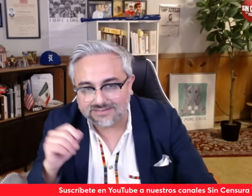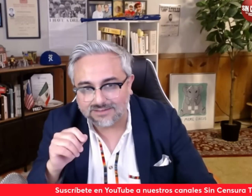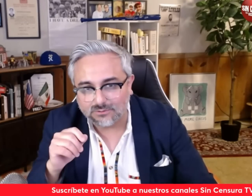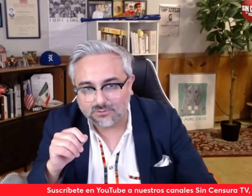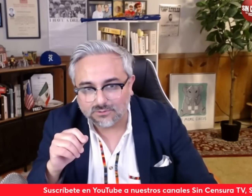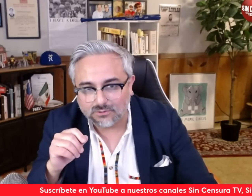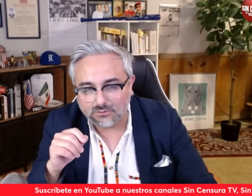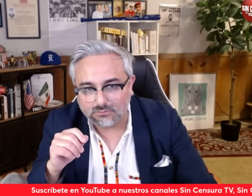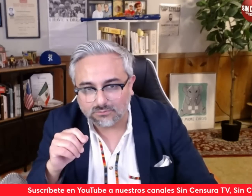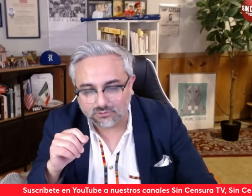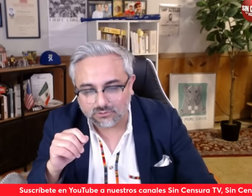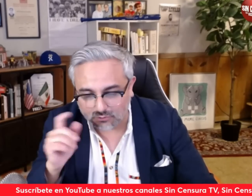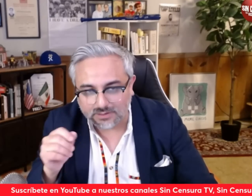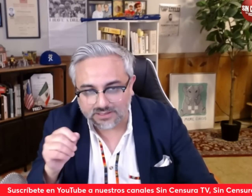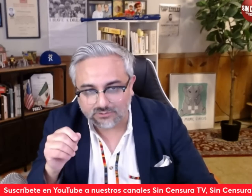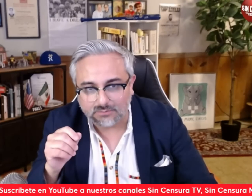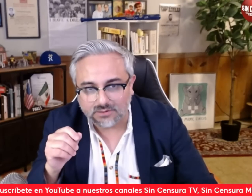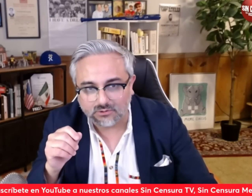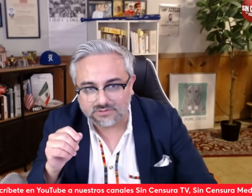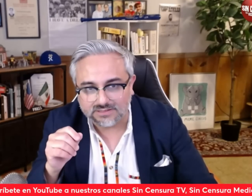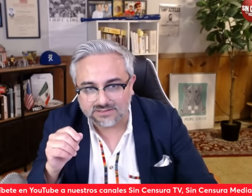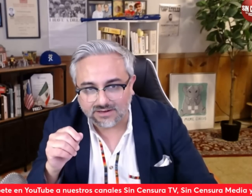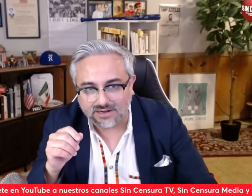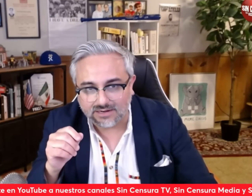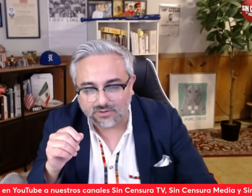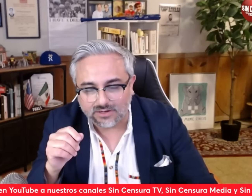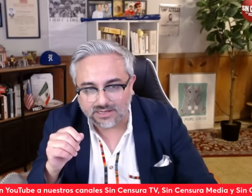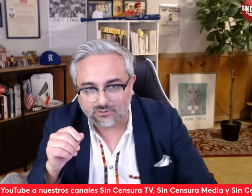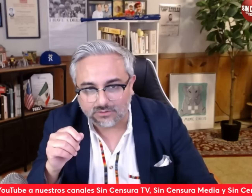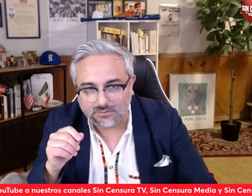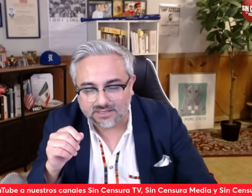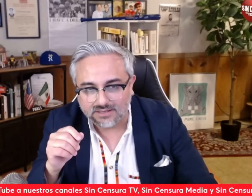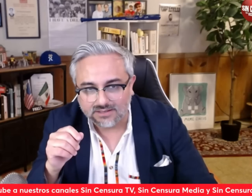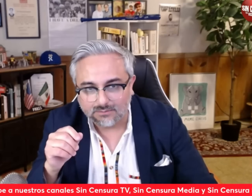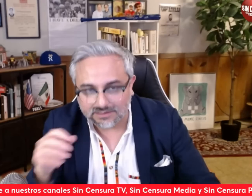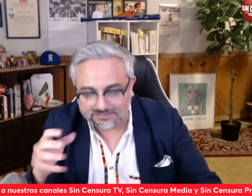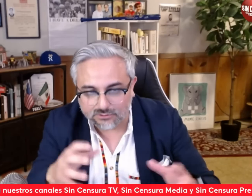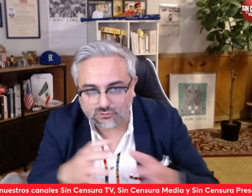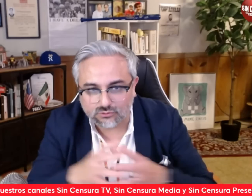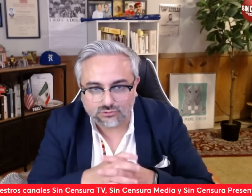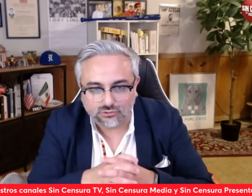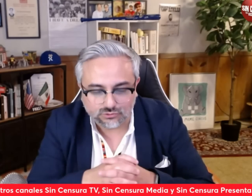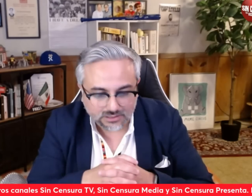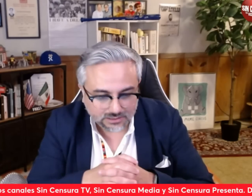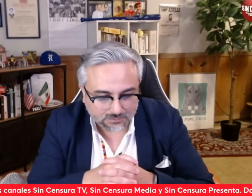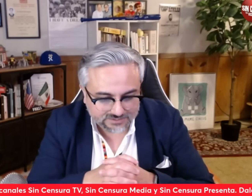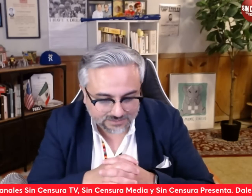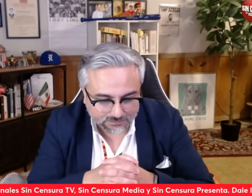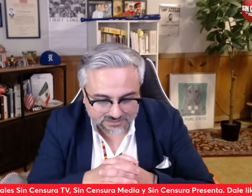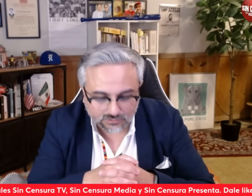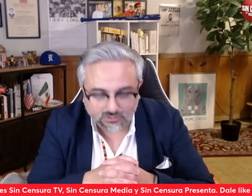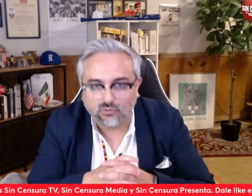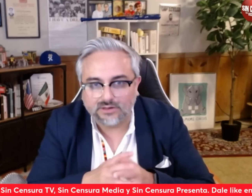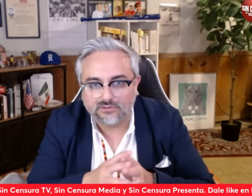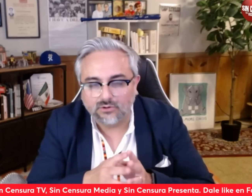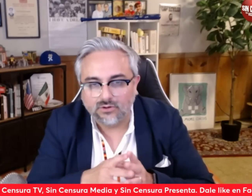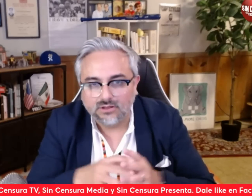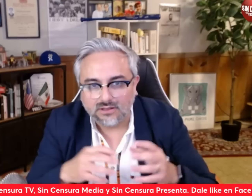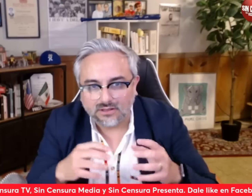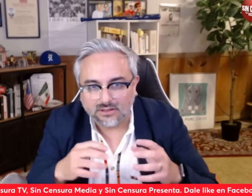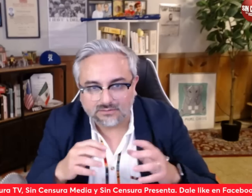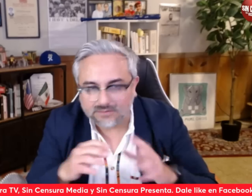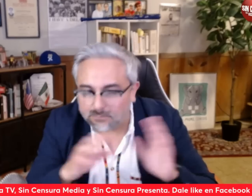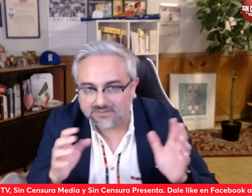vamos a estar enlazando con nuestros compañeros y amigos Vicente Serrano y Ricardo Sevilla. Van a estar ellos juntos, precisamente en un